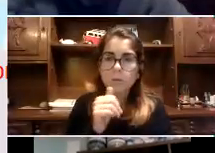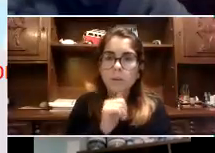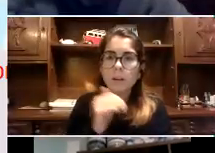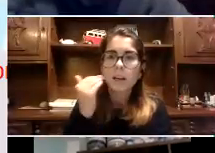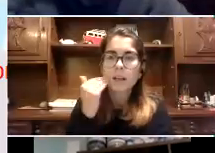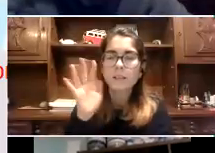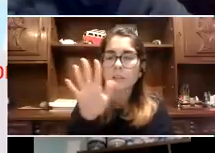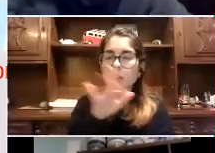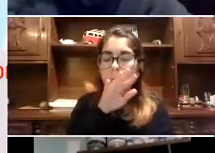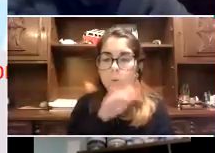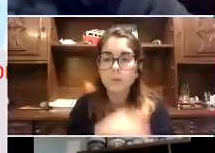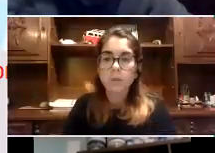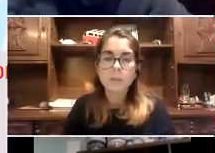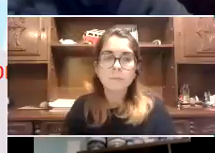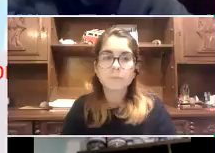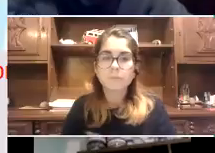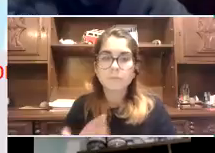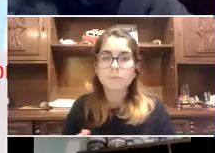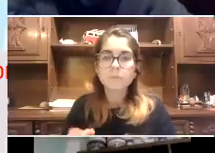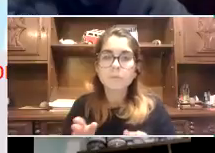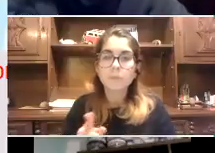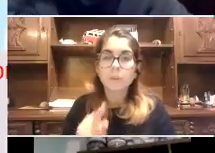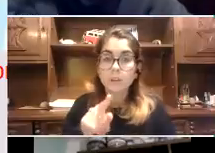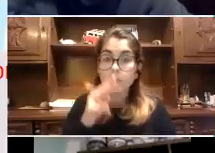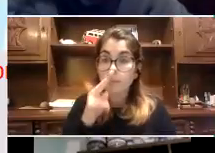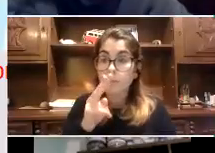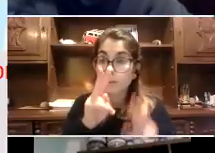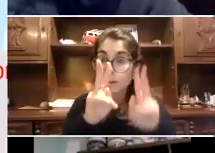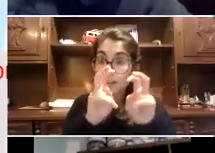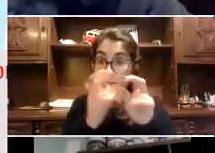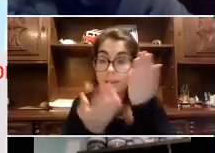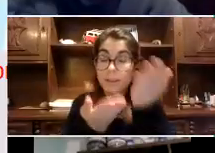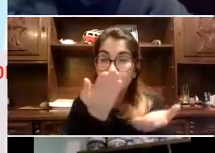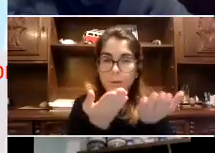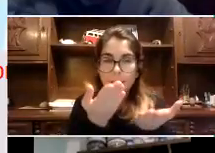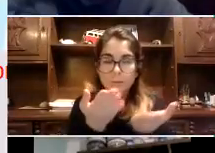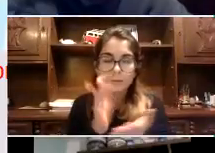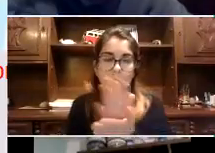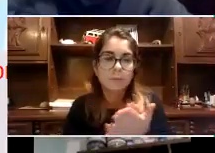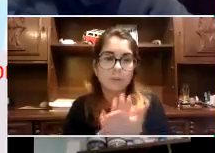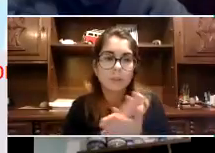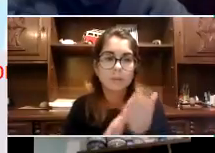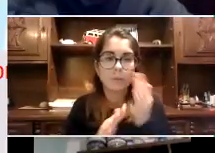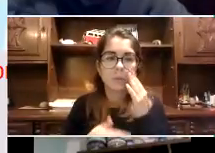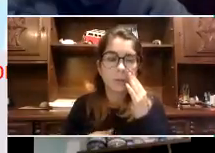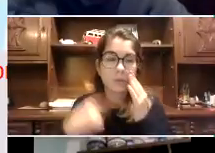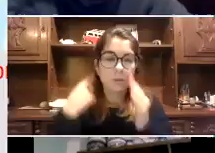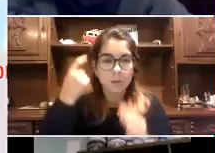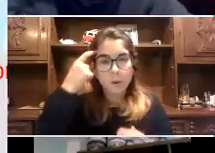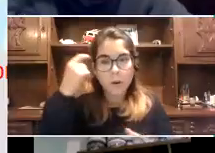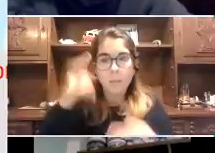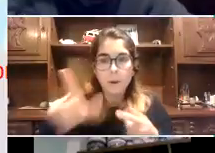muchas gracias. Vamos a cerrar entonces esta parte con esta analogía, que a mí me parece que es la más impresionante de